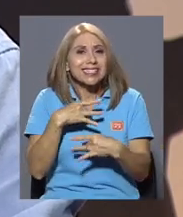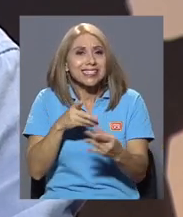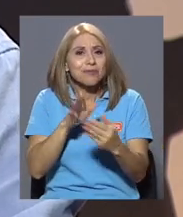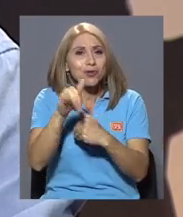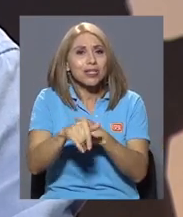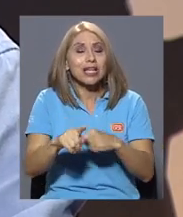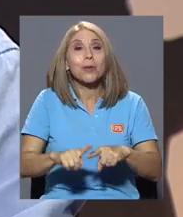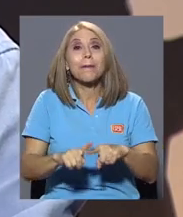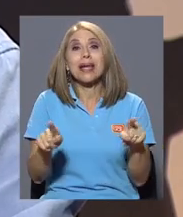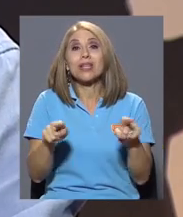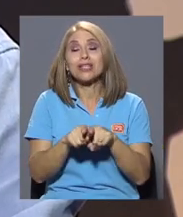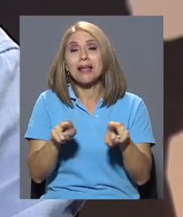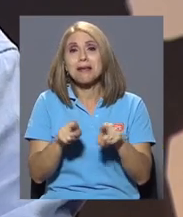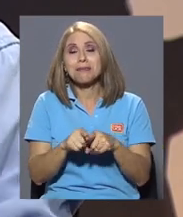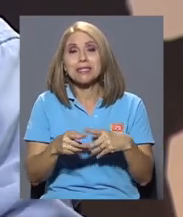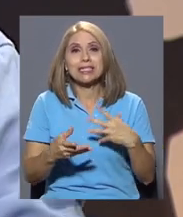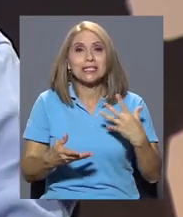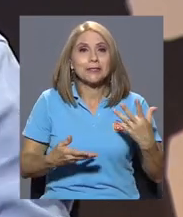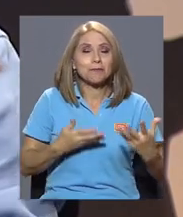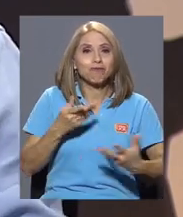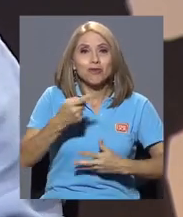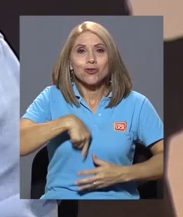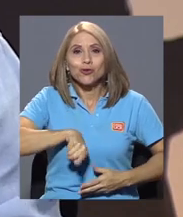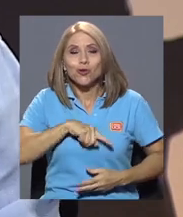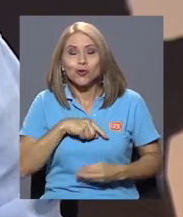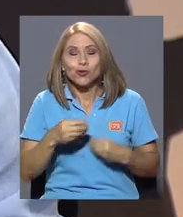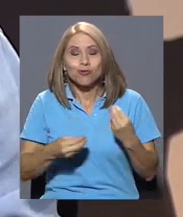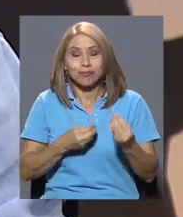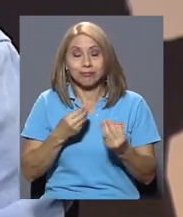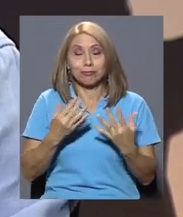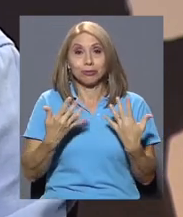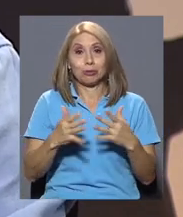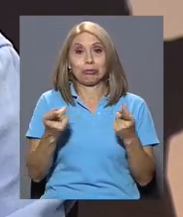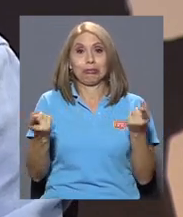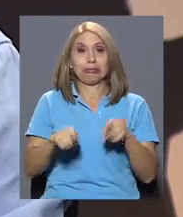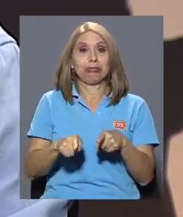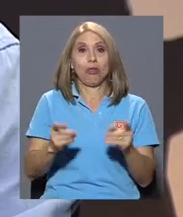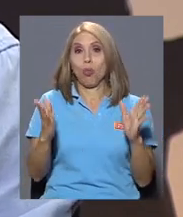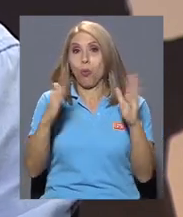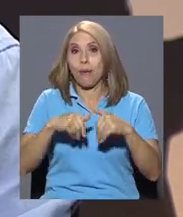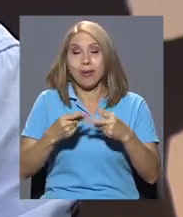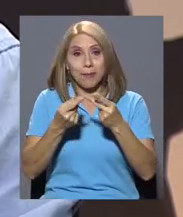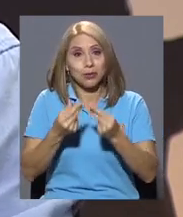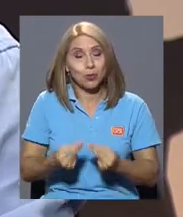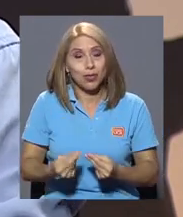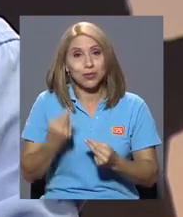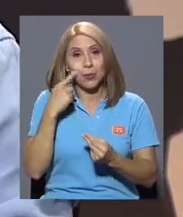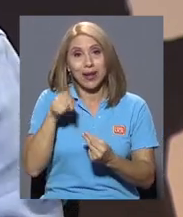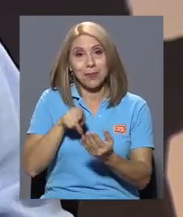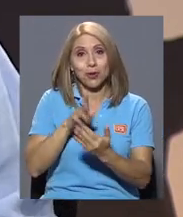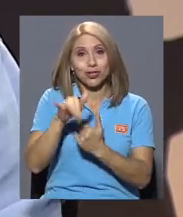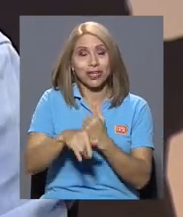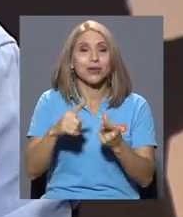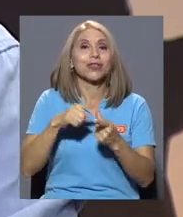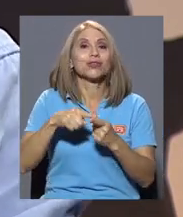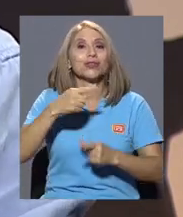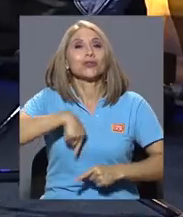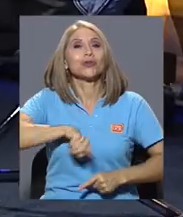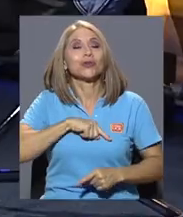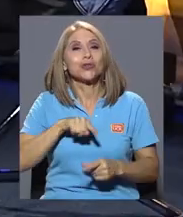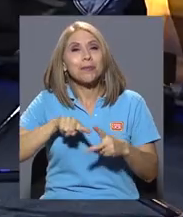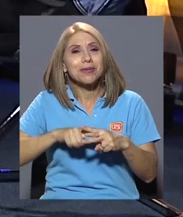pero al mismo tiempo toparnos como con esta realidad de no contar con un presupuesto para este tipo de proyectos son todo bueno empezamos a